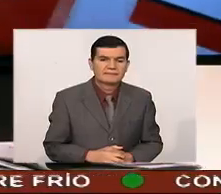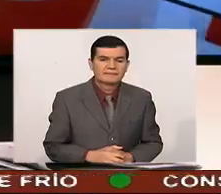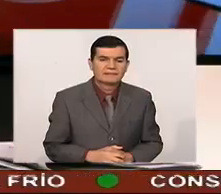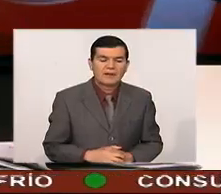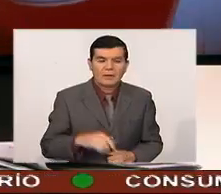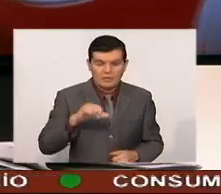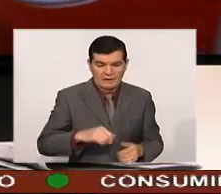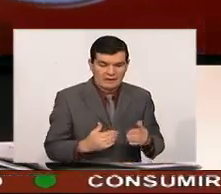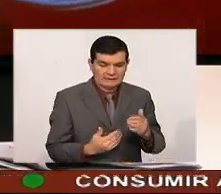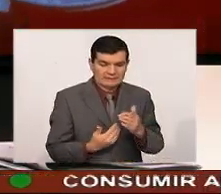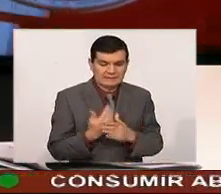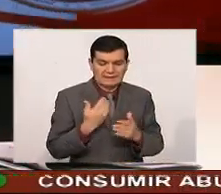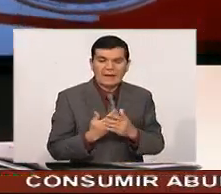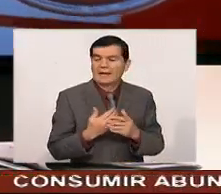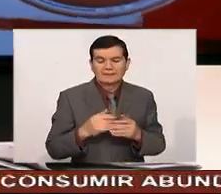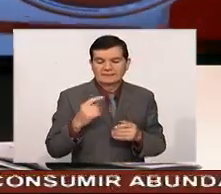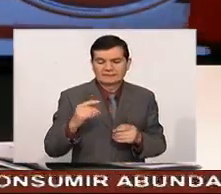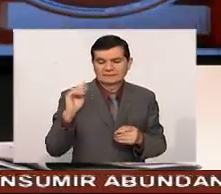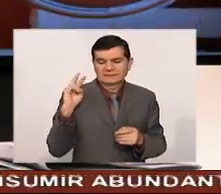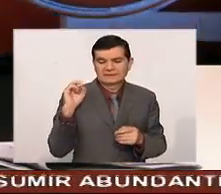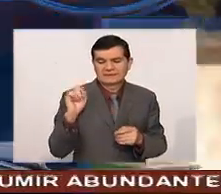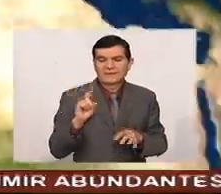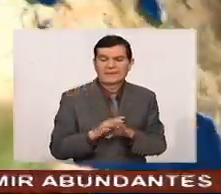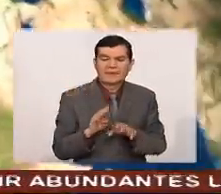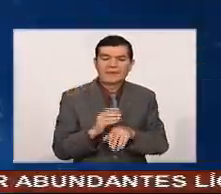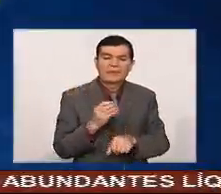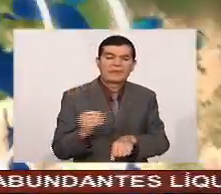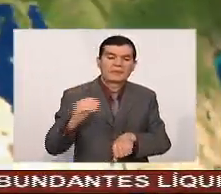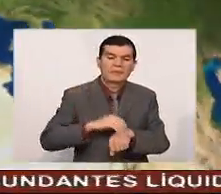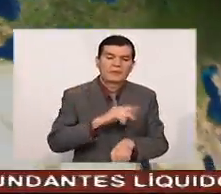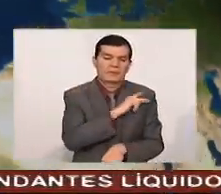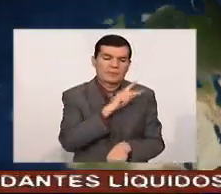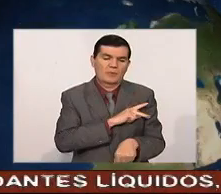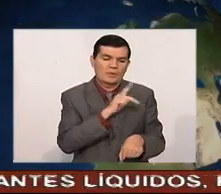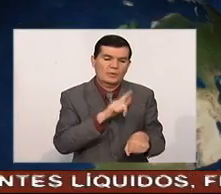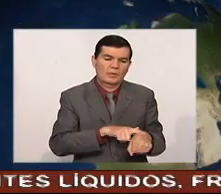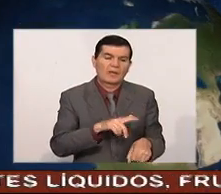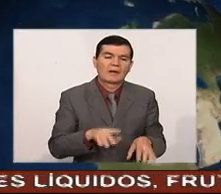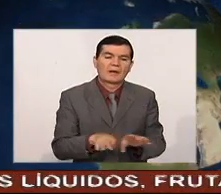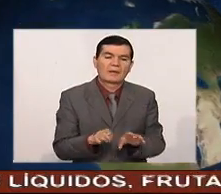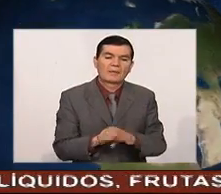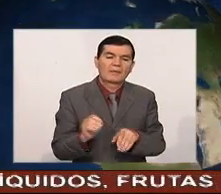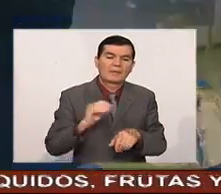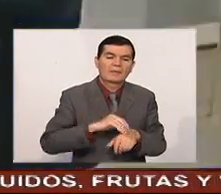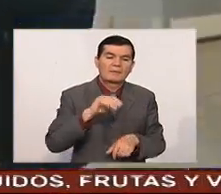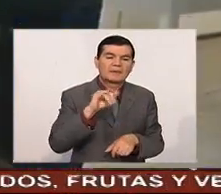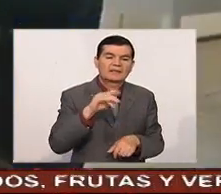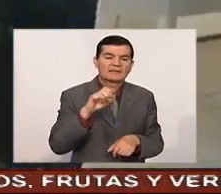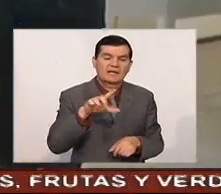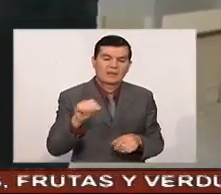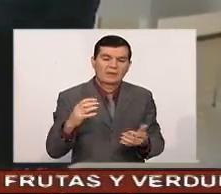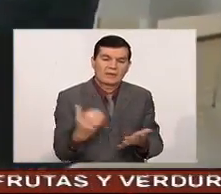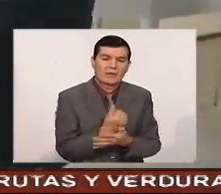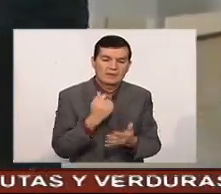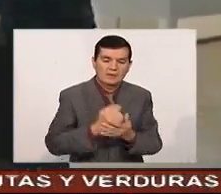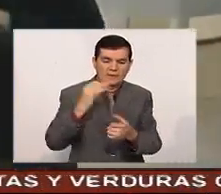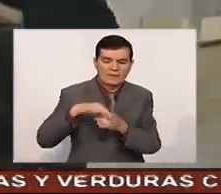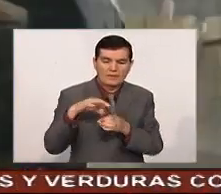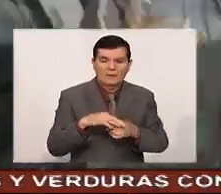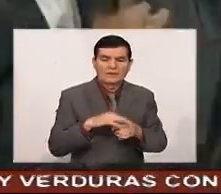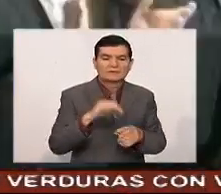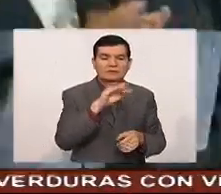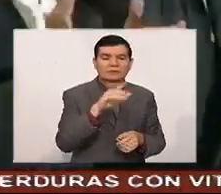Este fin de semana se llevaron a cabo ajustes en Portugal, ajustes políticos. Marcelo Rebelo Sousa ganó las elecciones al obtener más